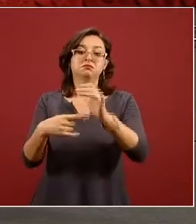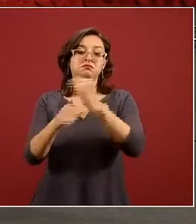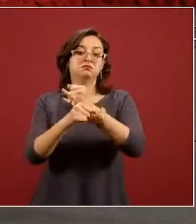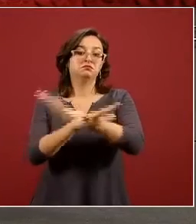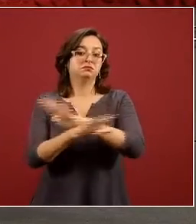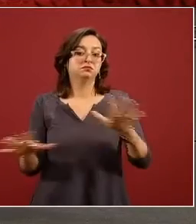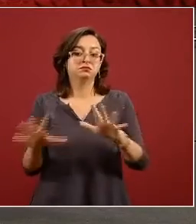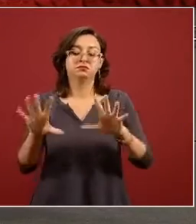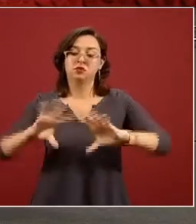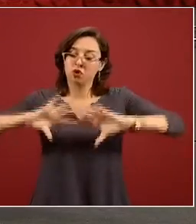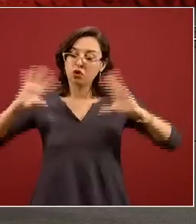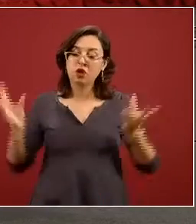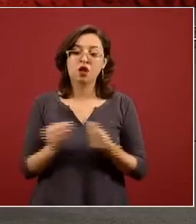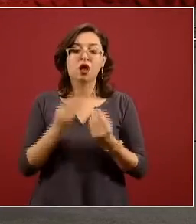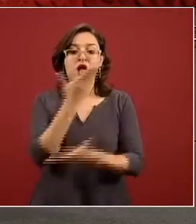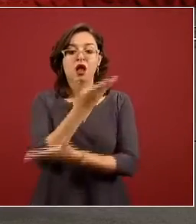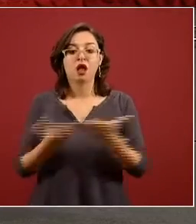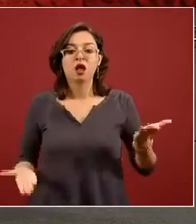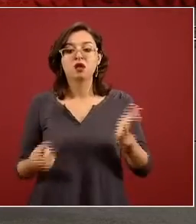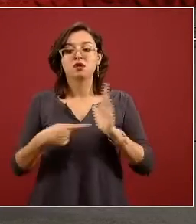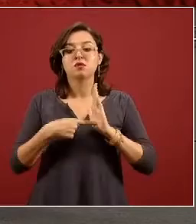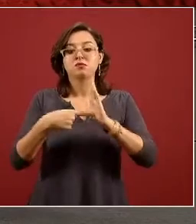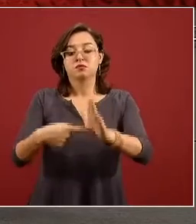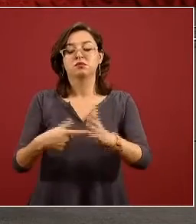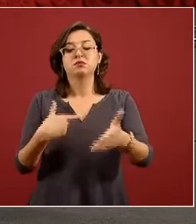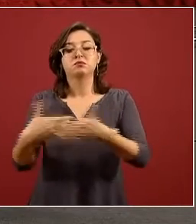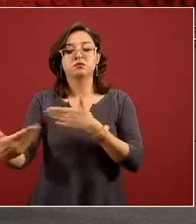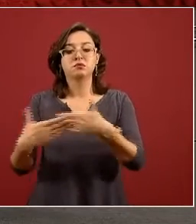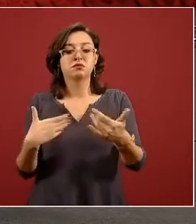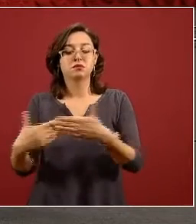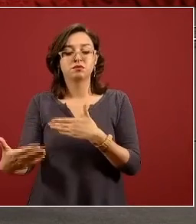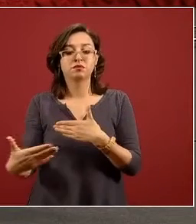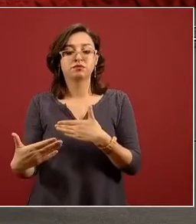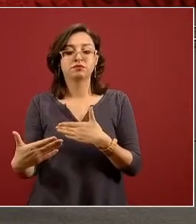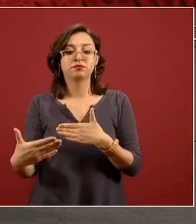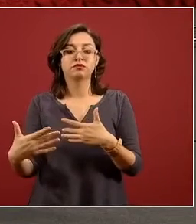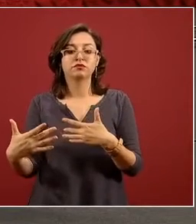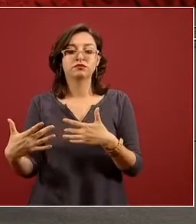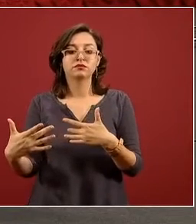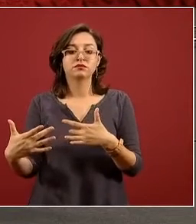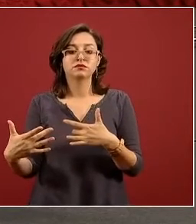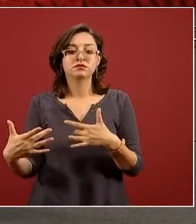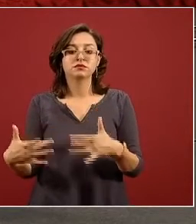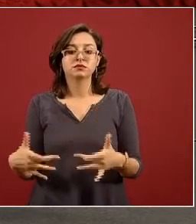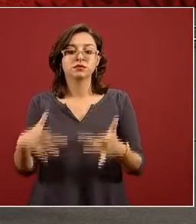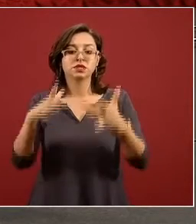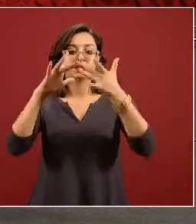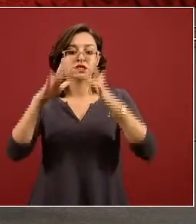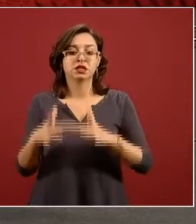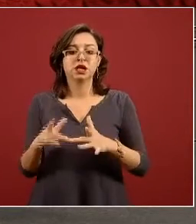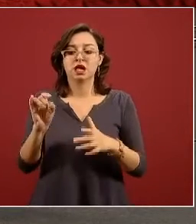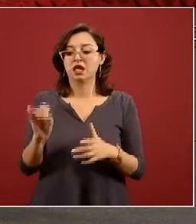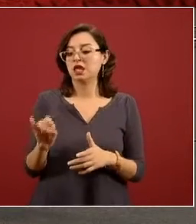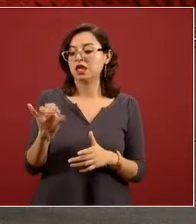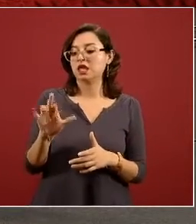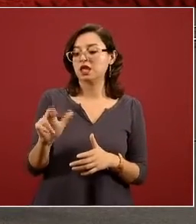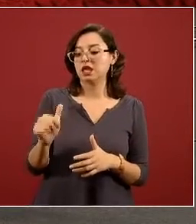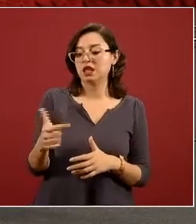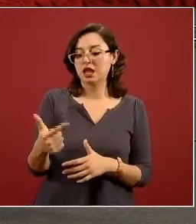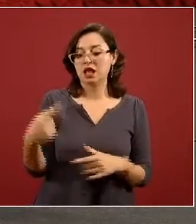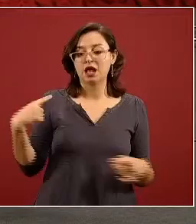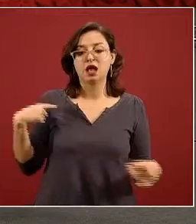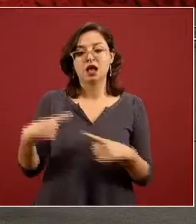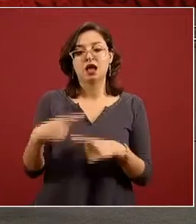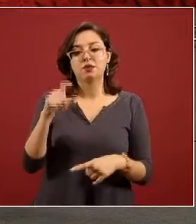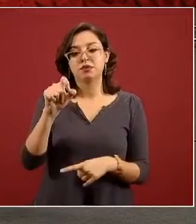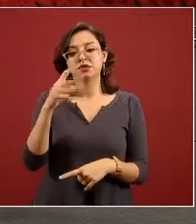ahora también rápidamente a presentarles la actualización de la red IRAG en las últimas 24 horas. La